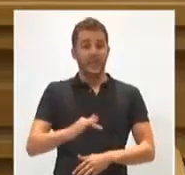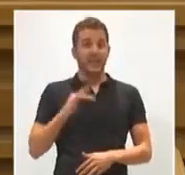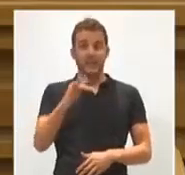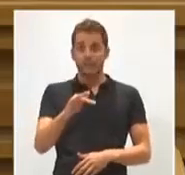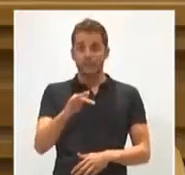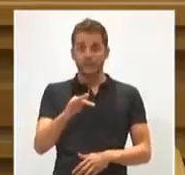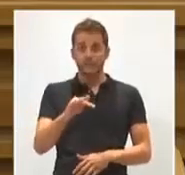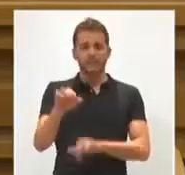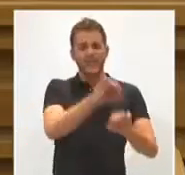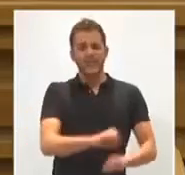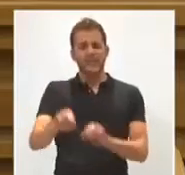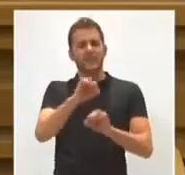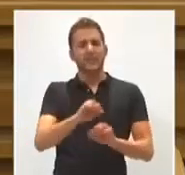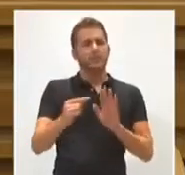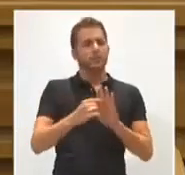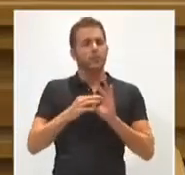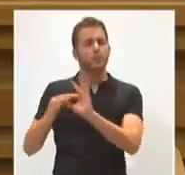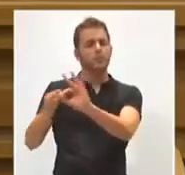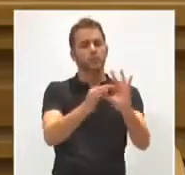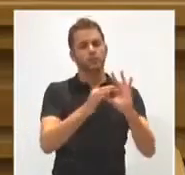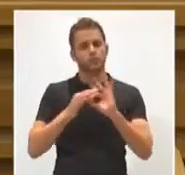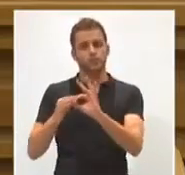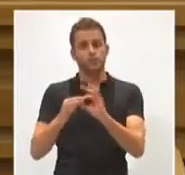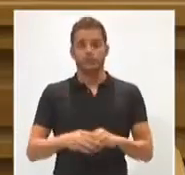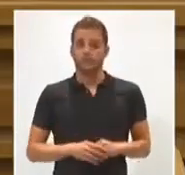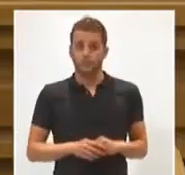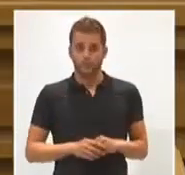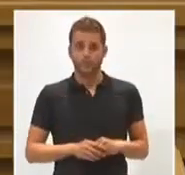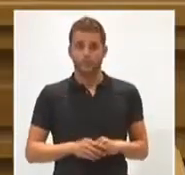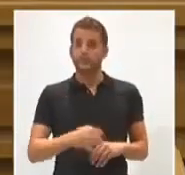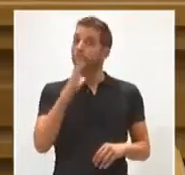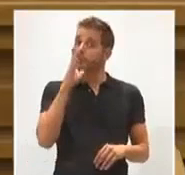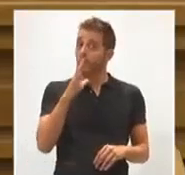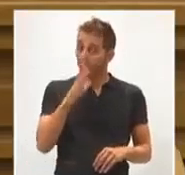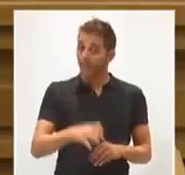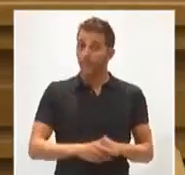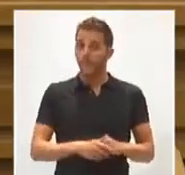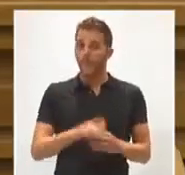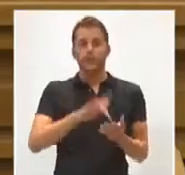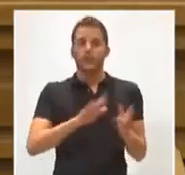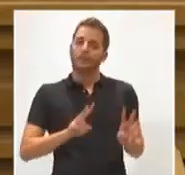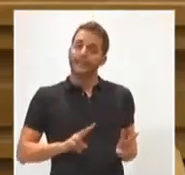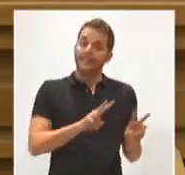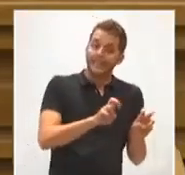conexión de convergencia por eso después de esta producción